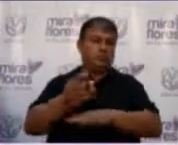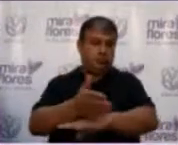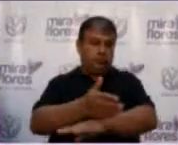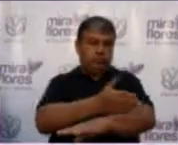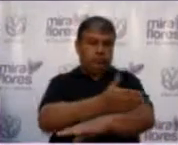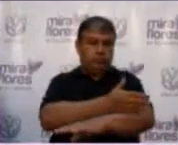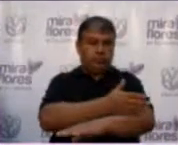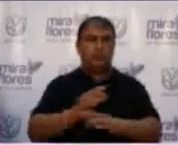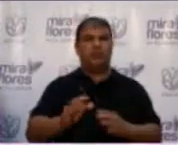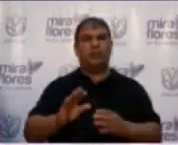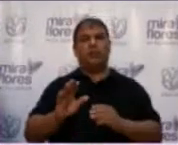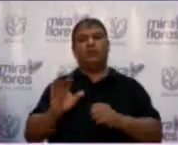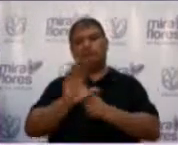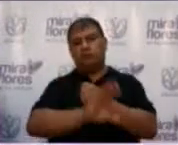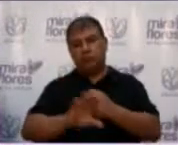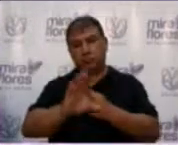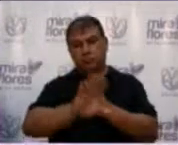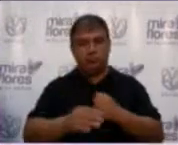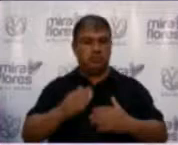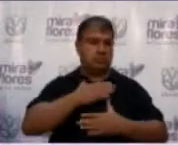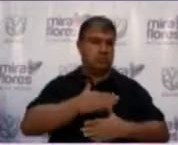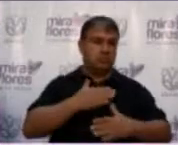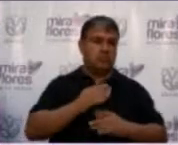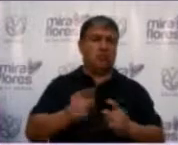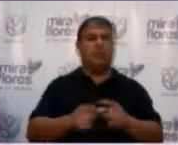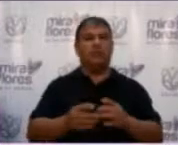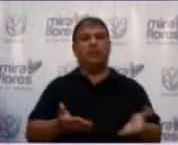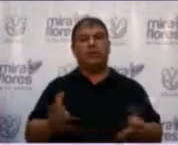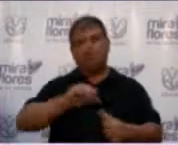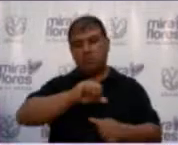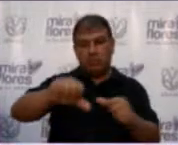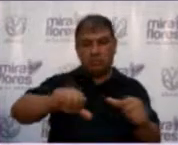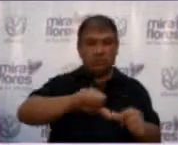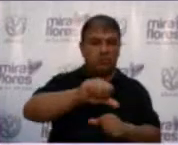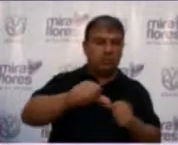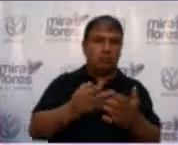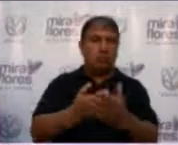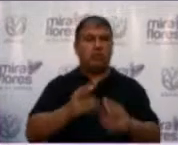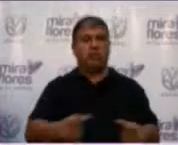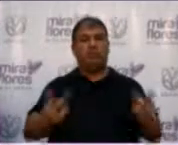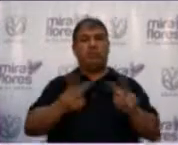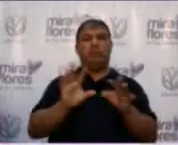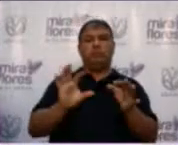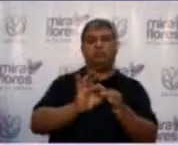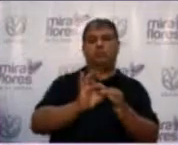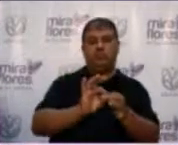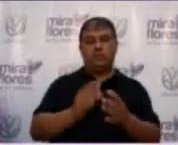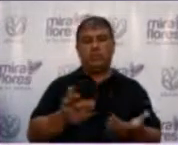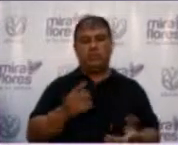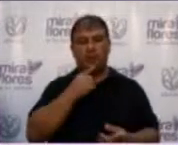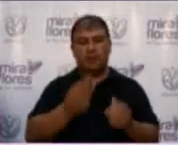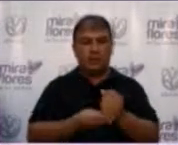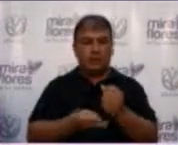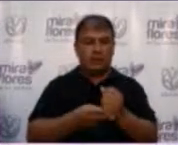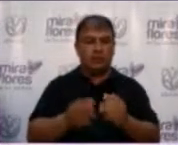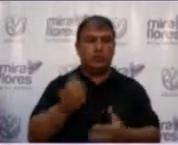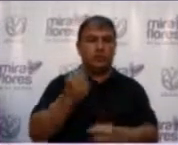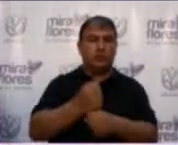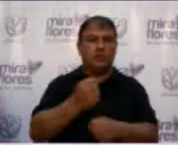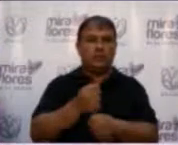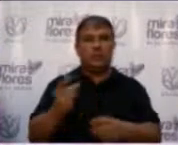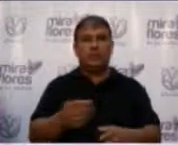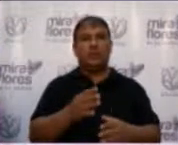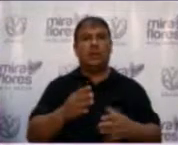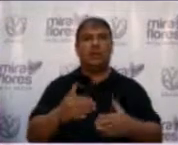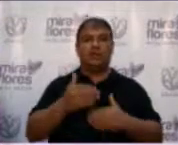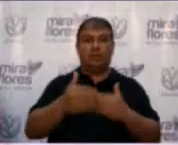creciendo en un ambiente de seguridad y bienestar en el que prime la buena convivencia y los valores. Seguro de que su gestión será